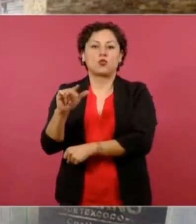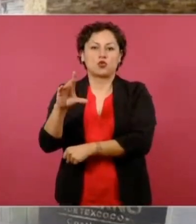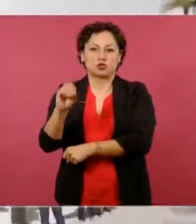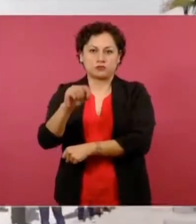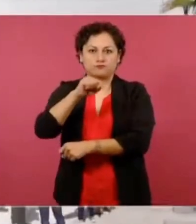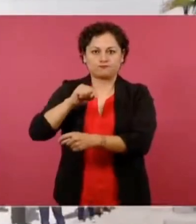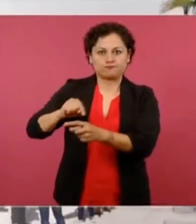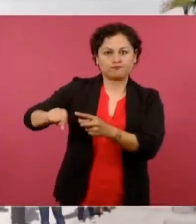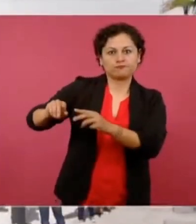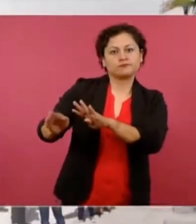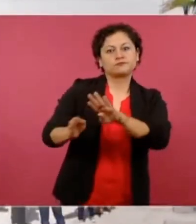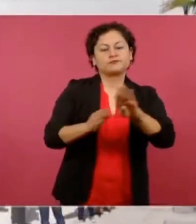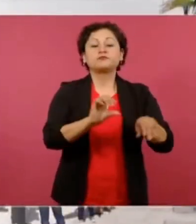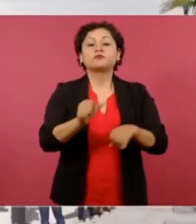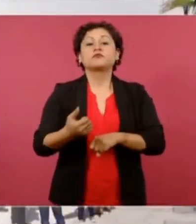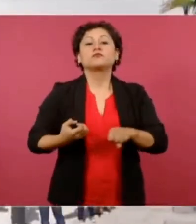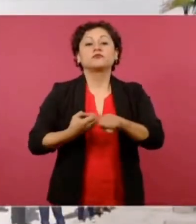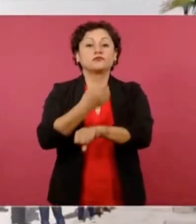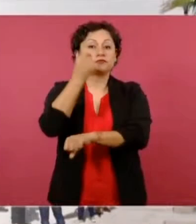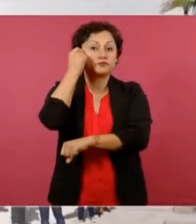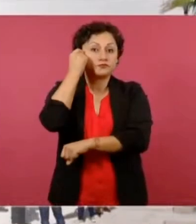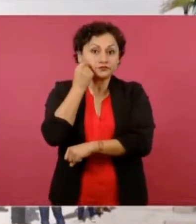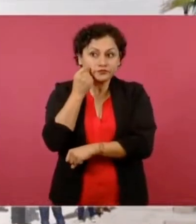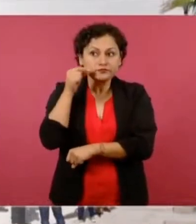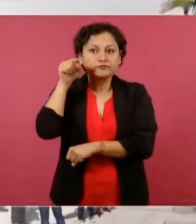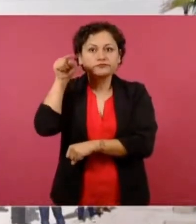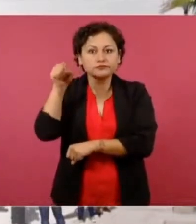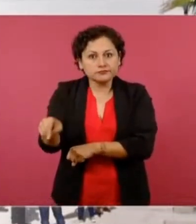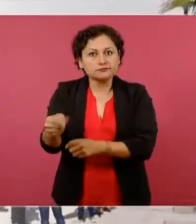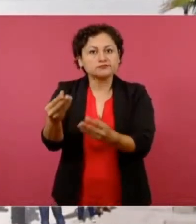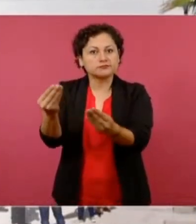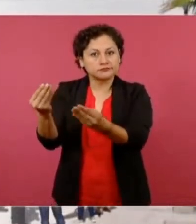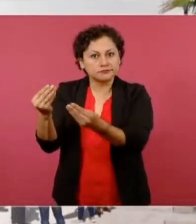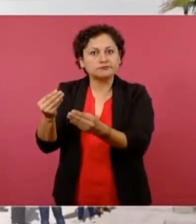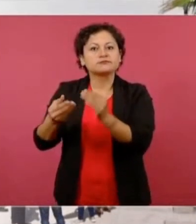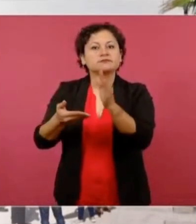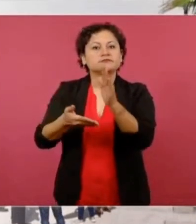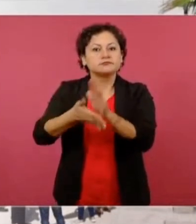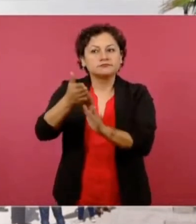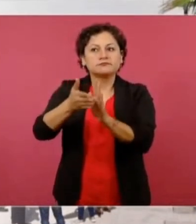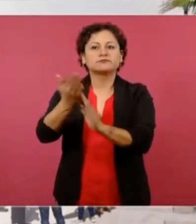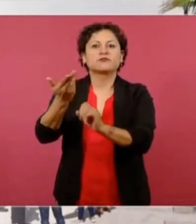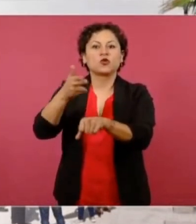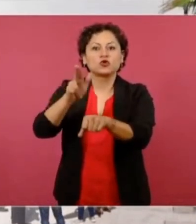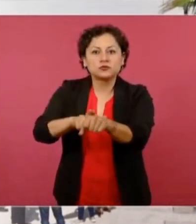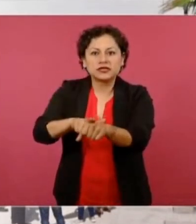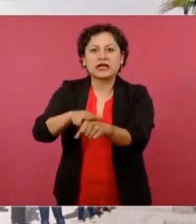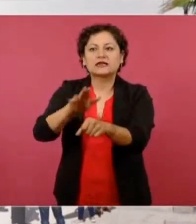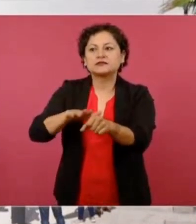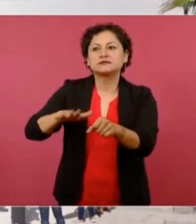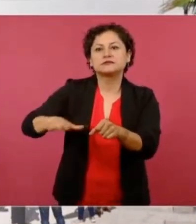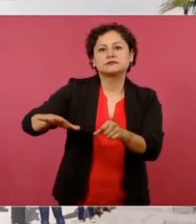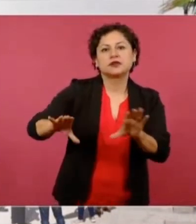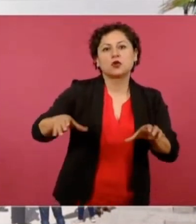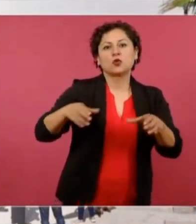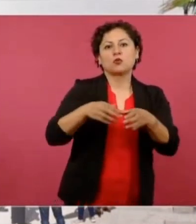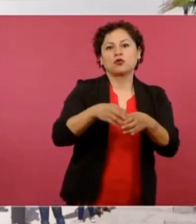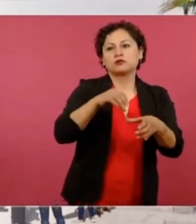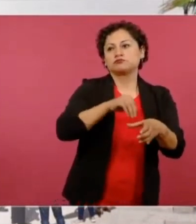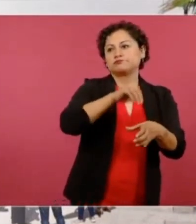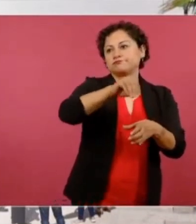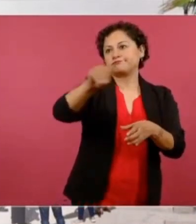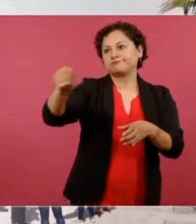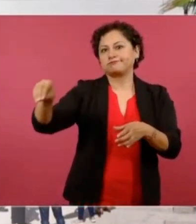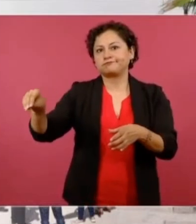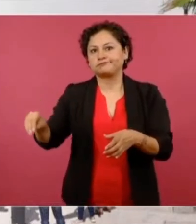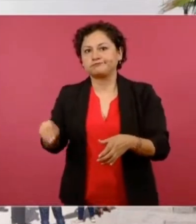también era uno de los estados que tenía más obras, sobre todo de hospitales comunitarios. Este es uno de los grandes problemas, hacer hospitales